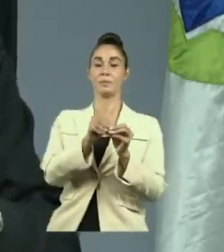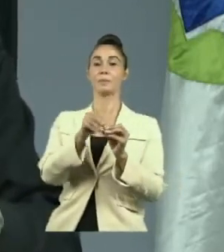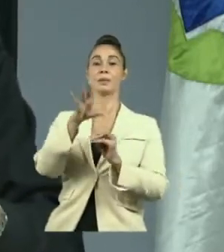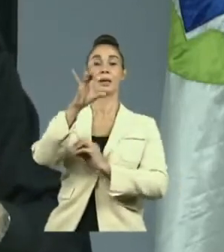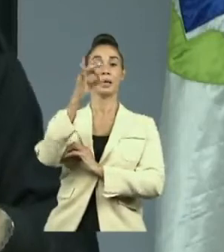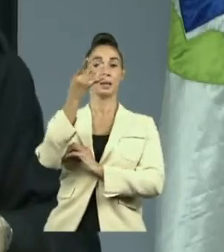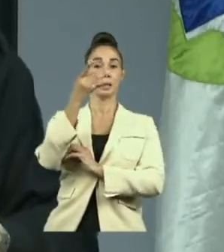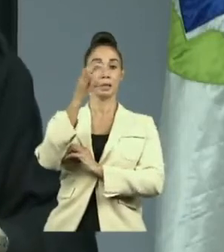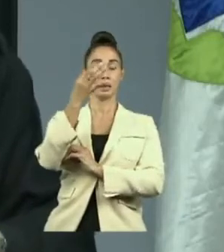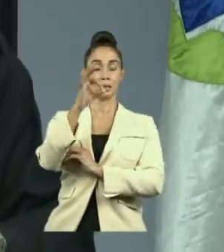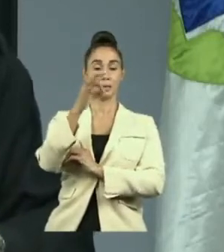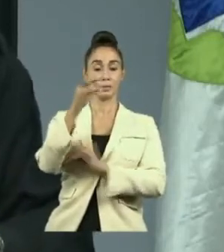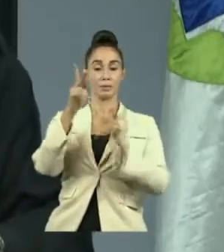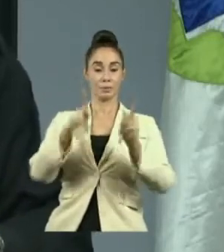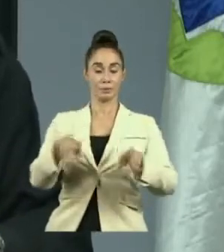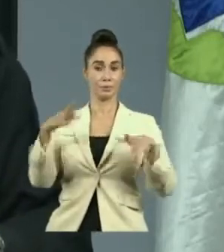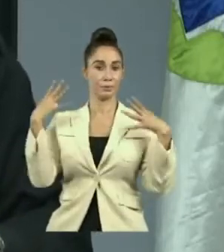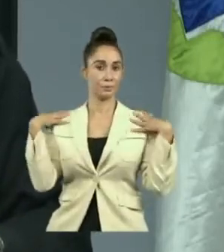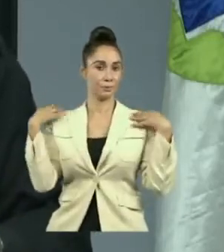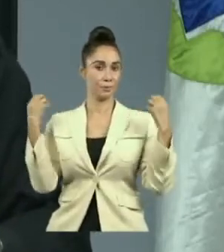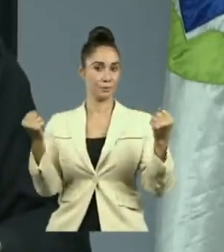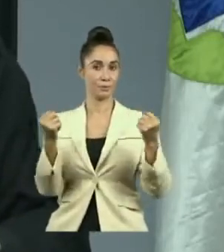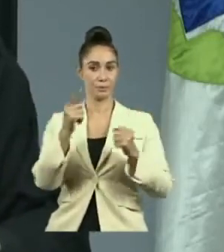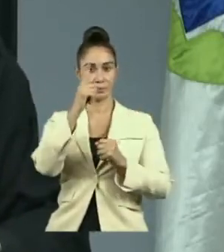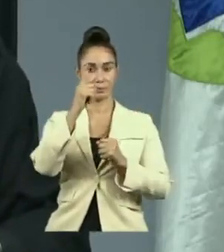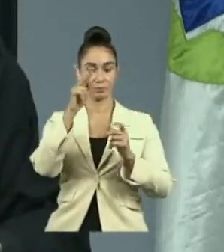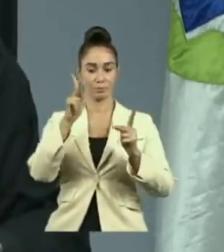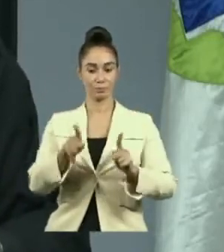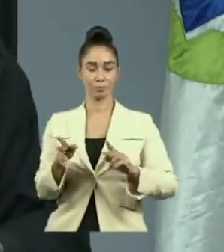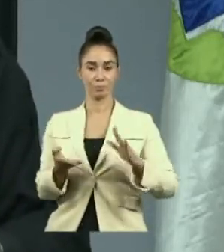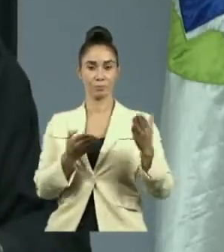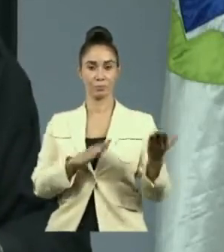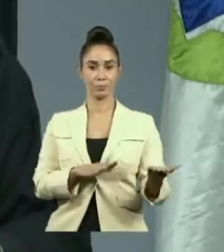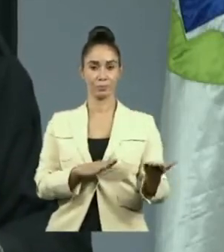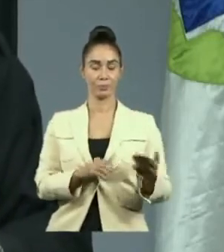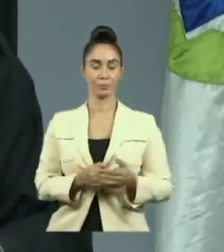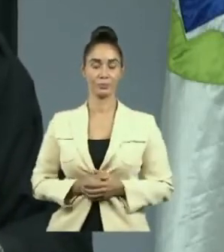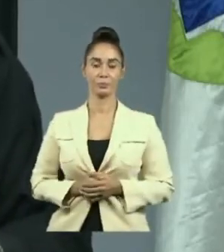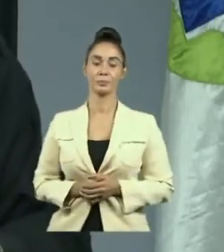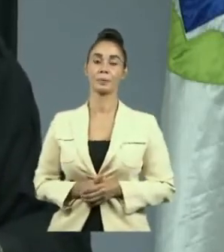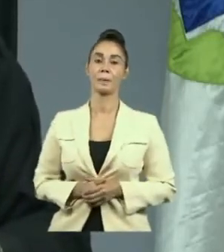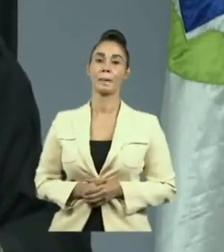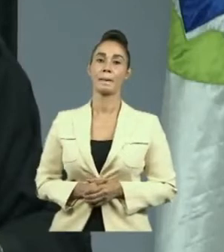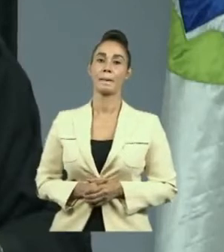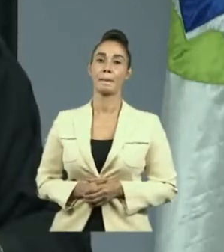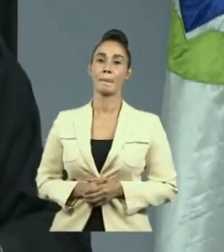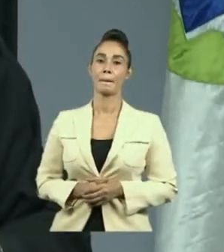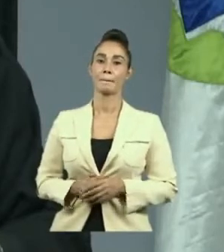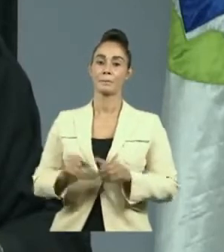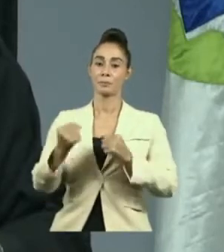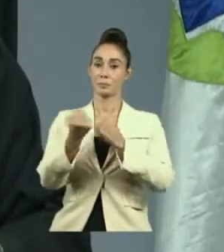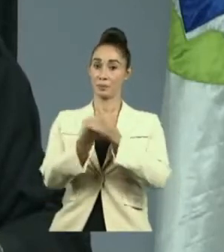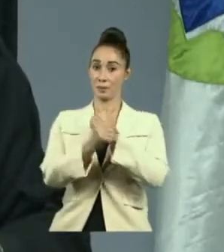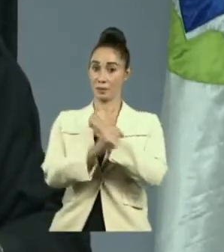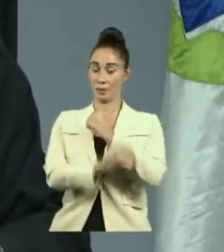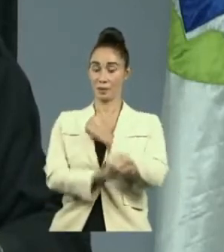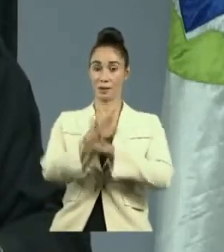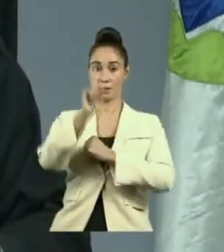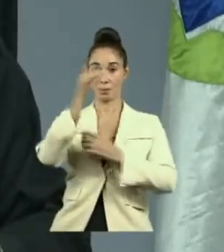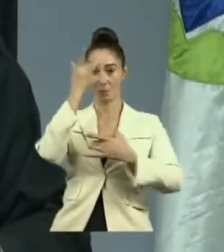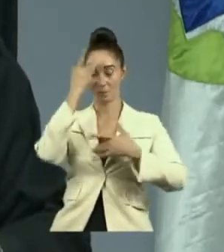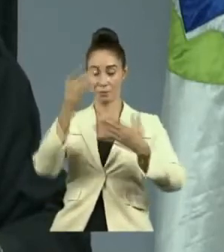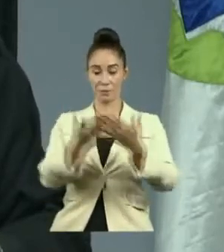19 recuperados un fallecimiento samaná un caso